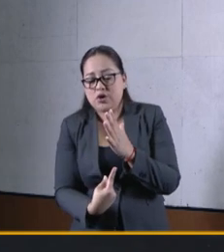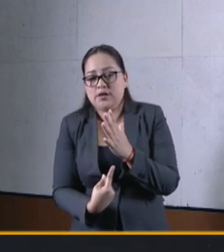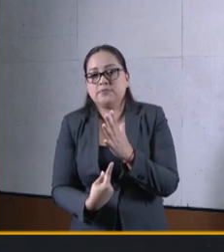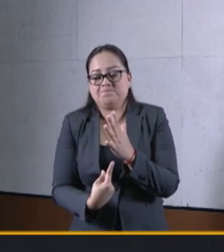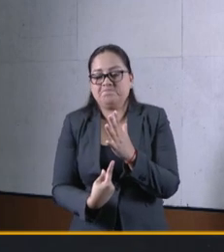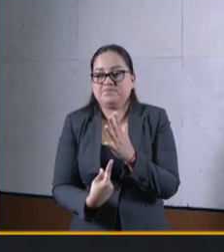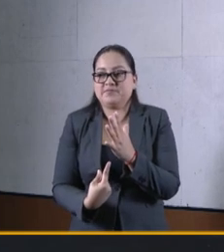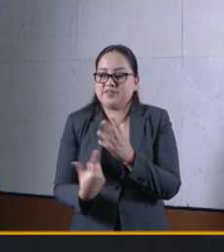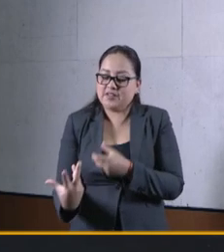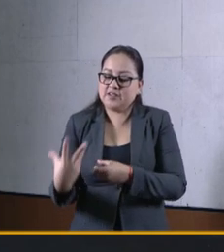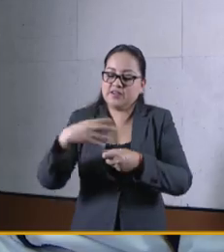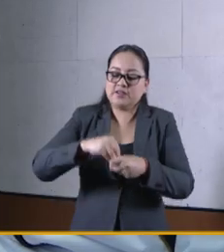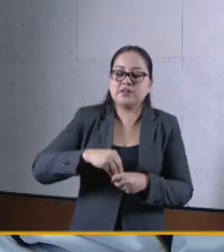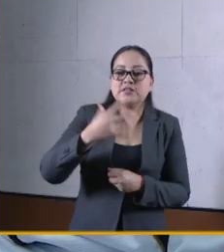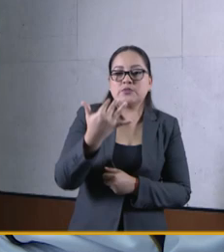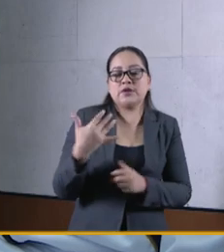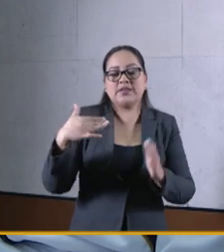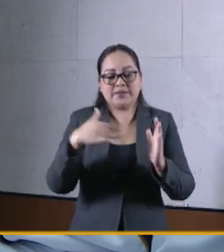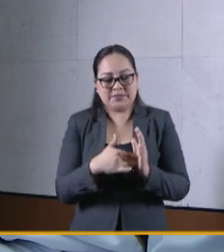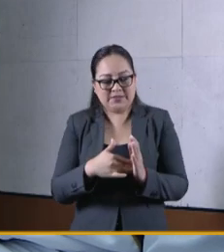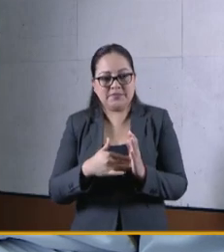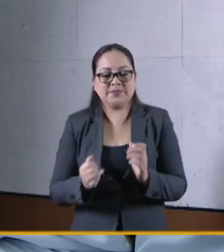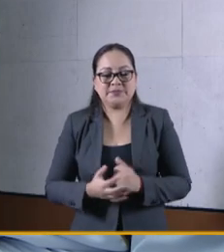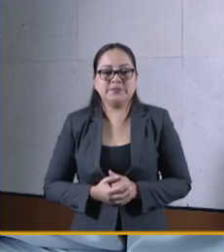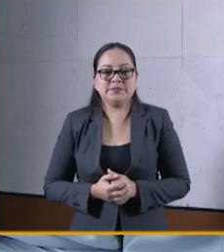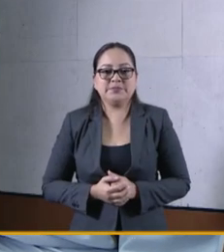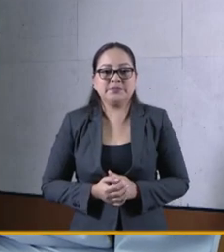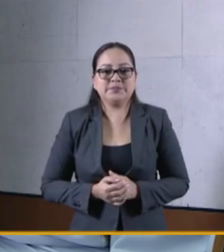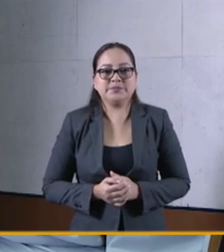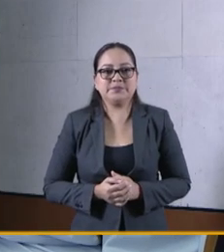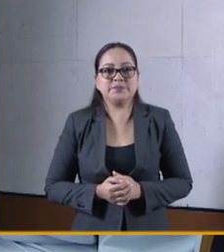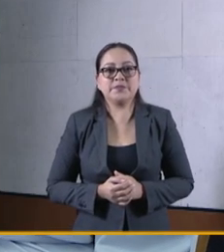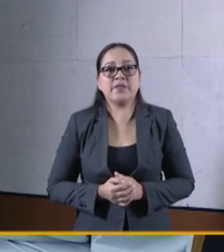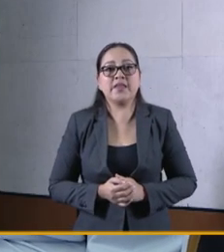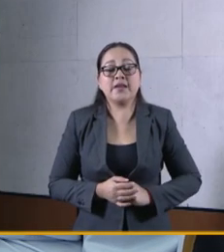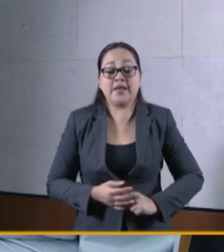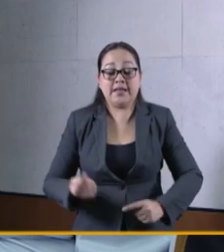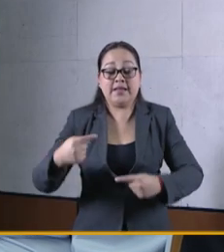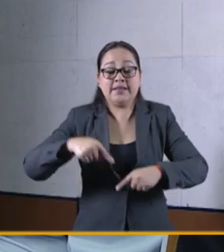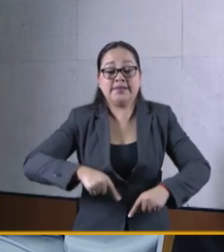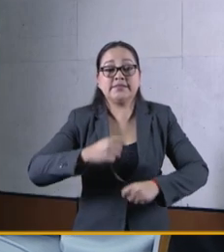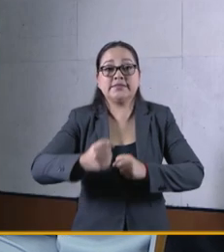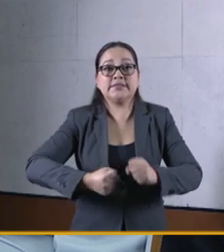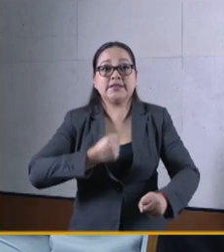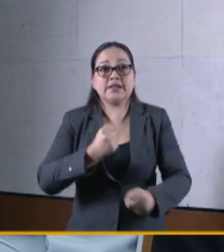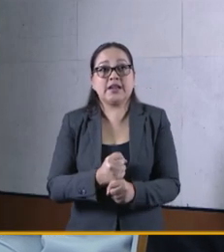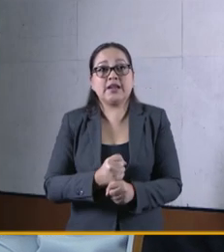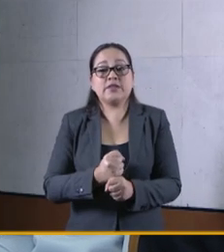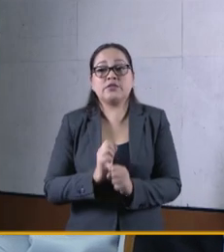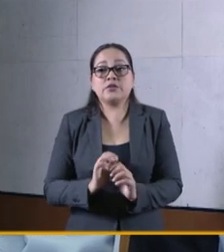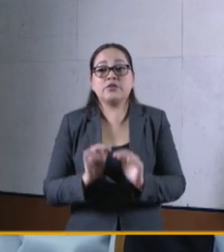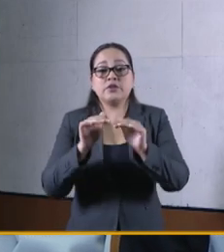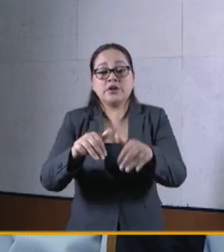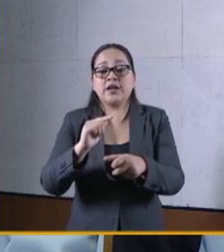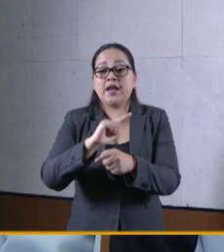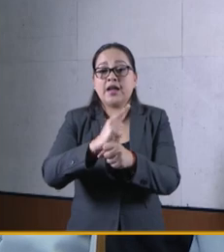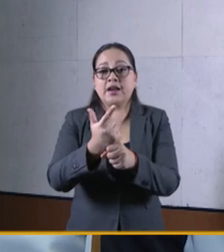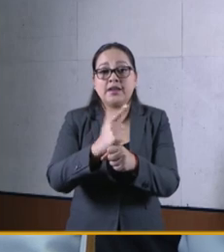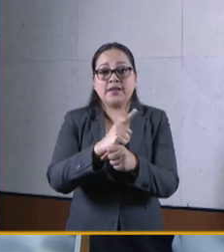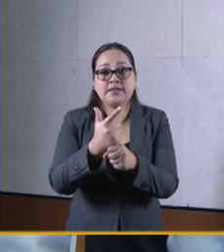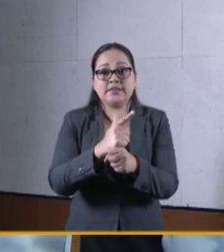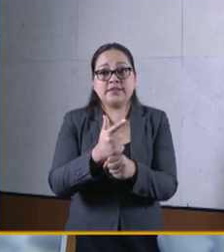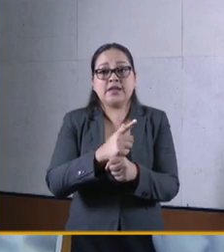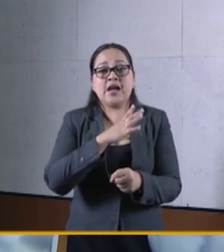imparten actualmente en nuestra universidad este año con el ingreso a la licenciatura